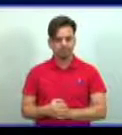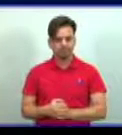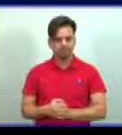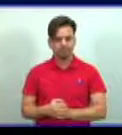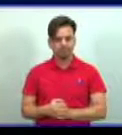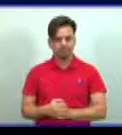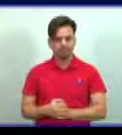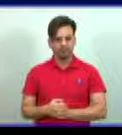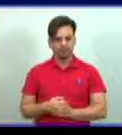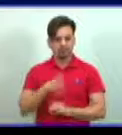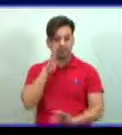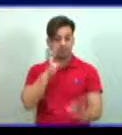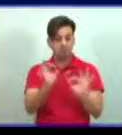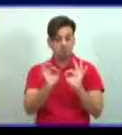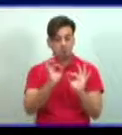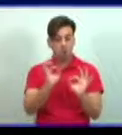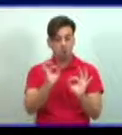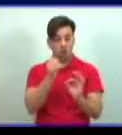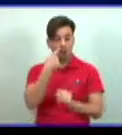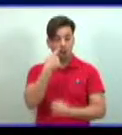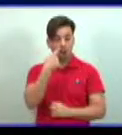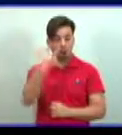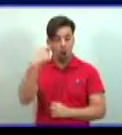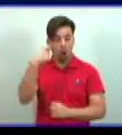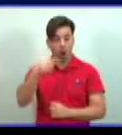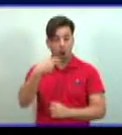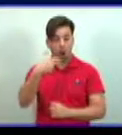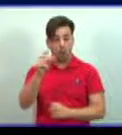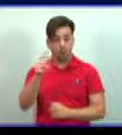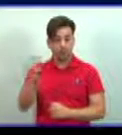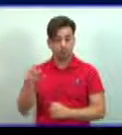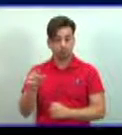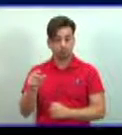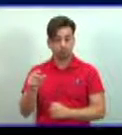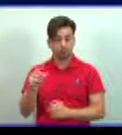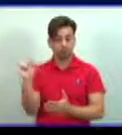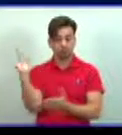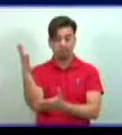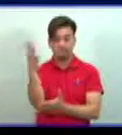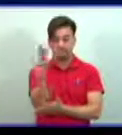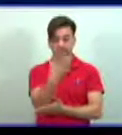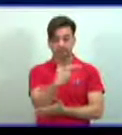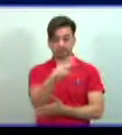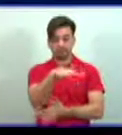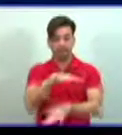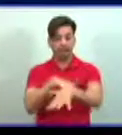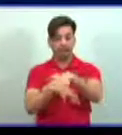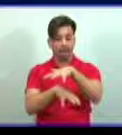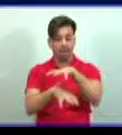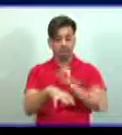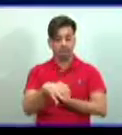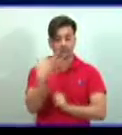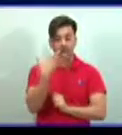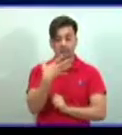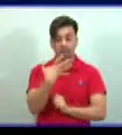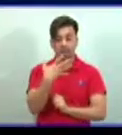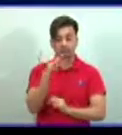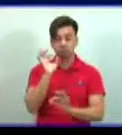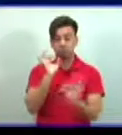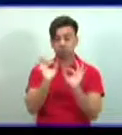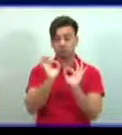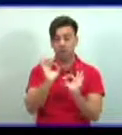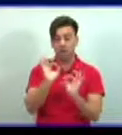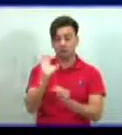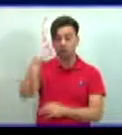Protege al hombre, las plantas y animales de los rayos ultravioletas del sol. Bueno, esa es una verdad. Si